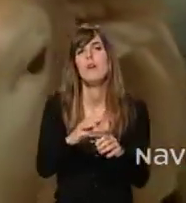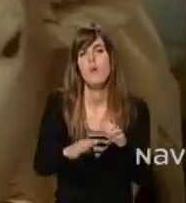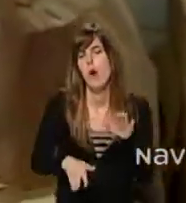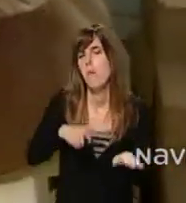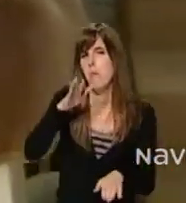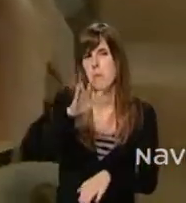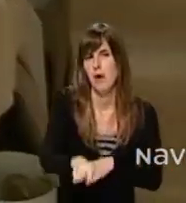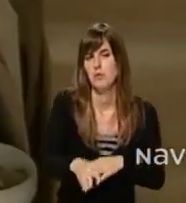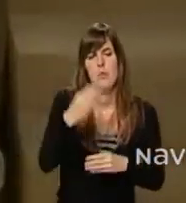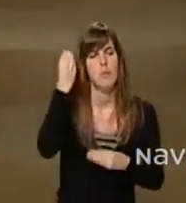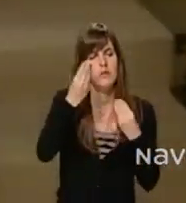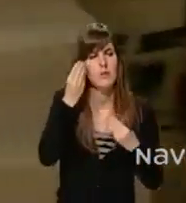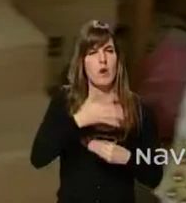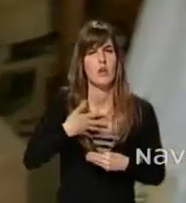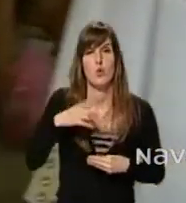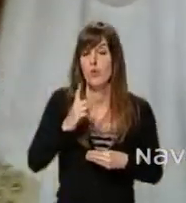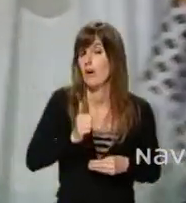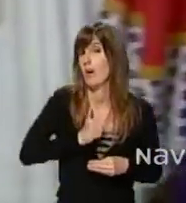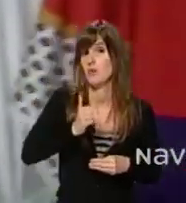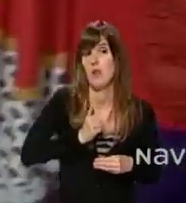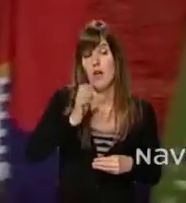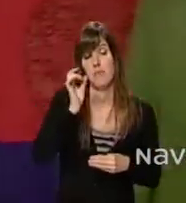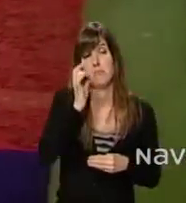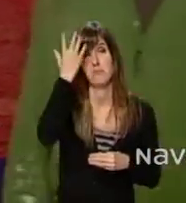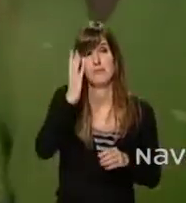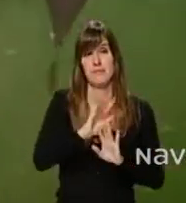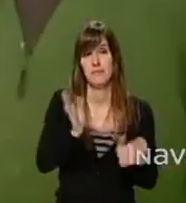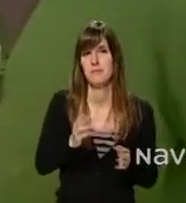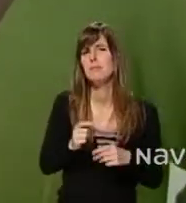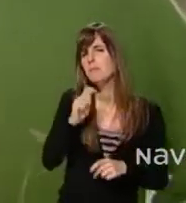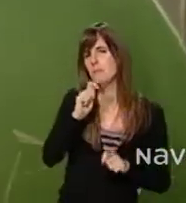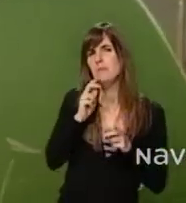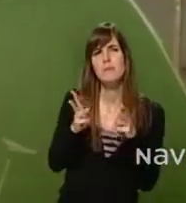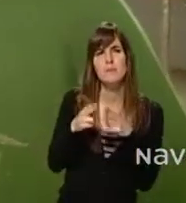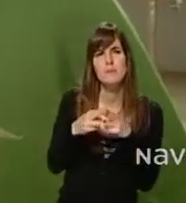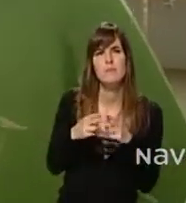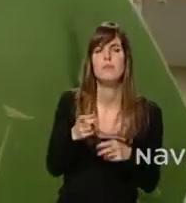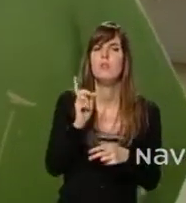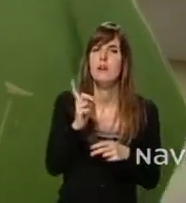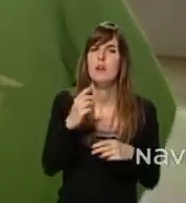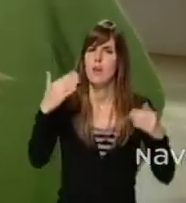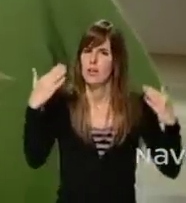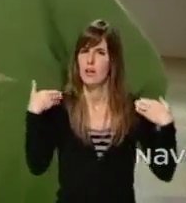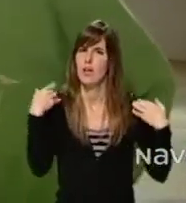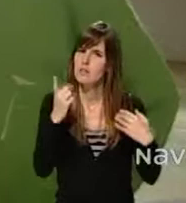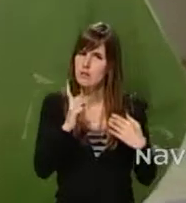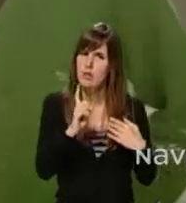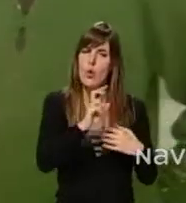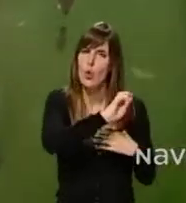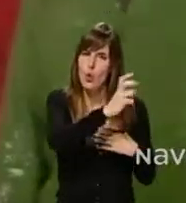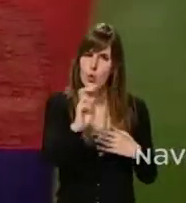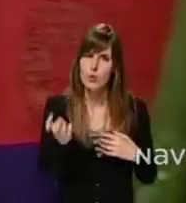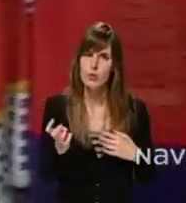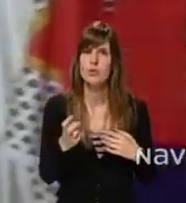paso pensado, sino que surgió así. Y vemos aquí también que no solamente hay gigantes, sino que haces también otro tipo